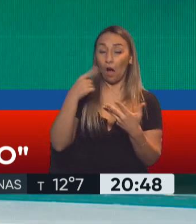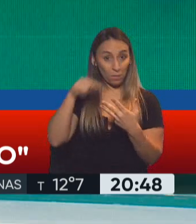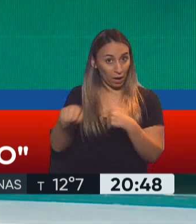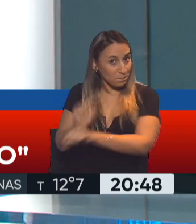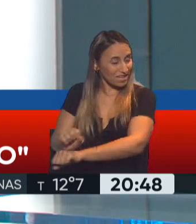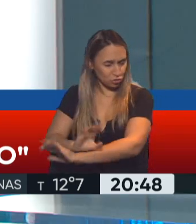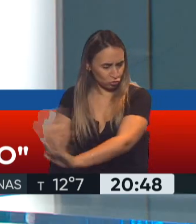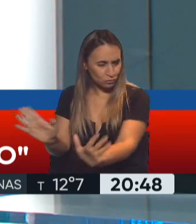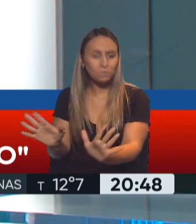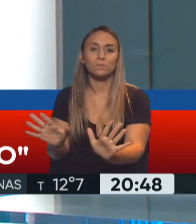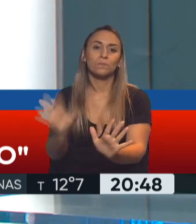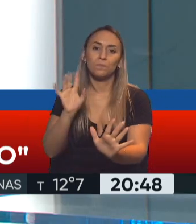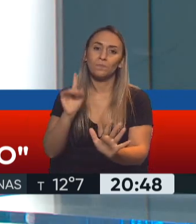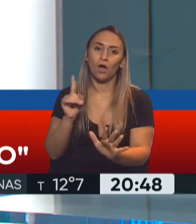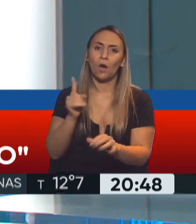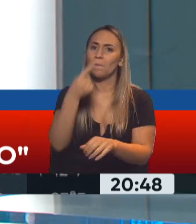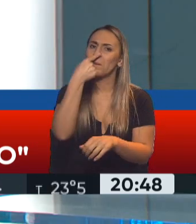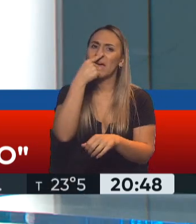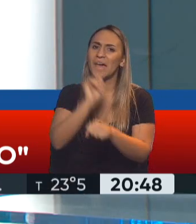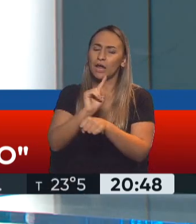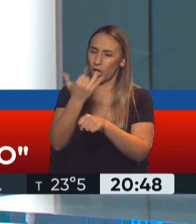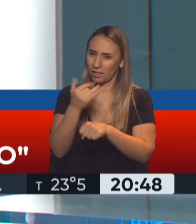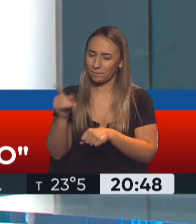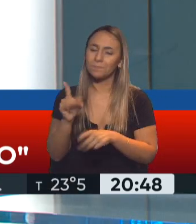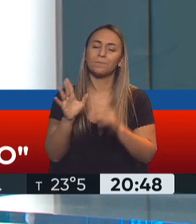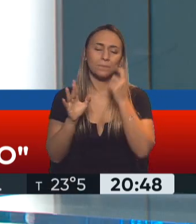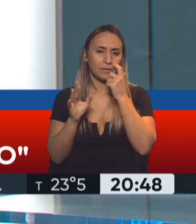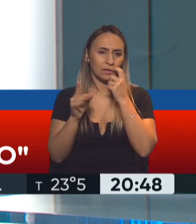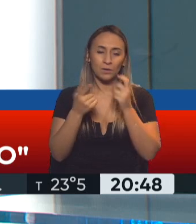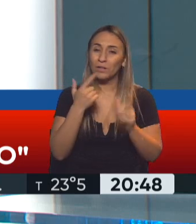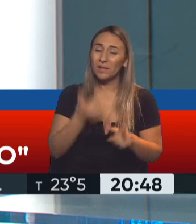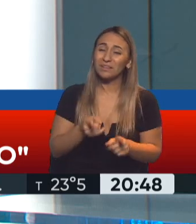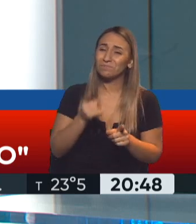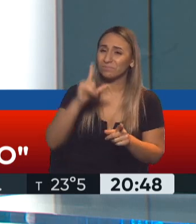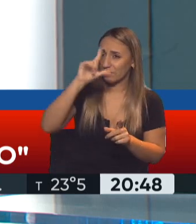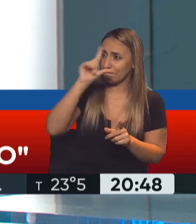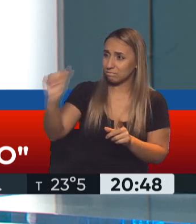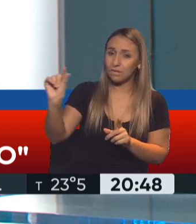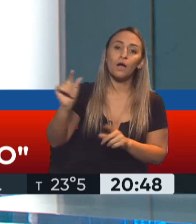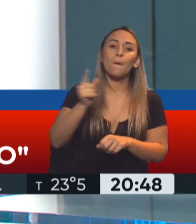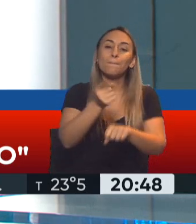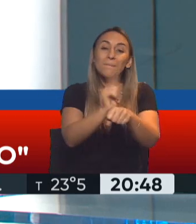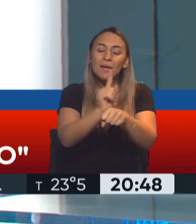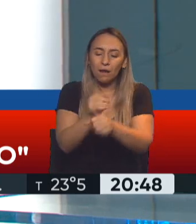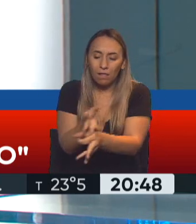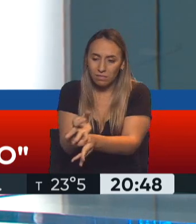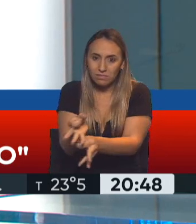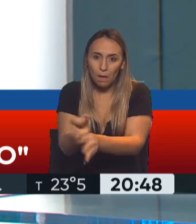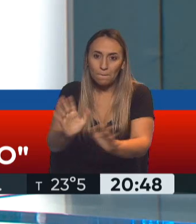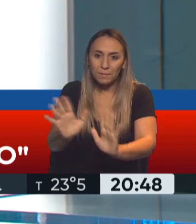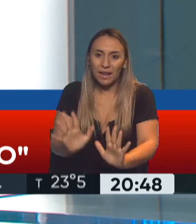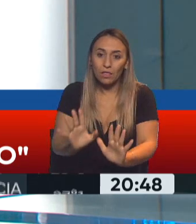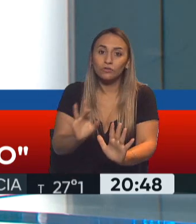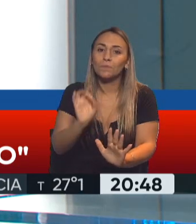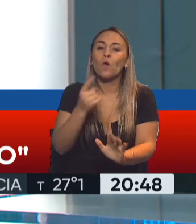preso como corresponde tiene perros es tan ignorante por mamés es un ignorante el perro adiestrado solo está distraído